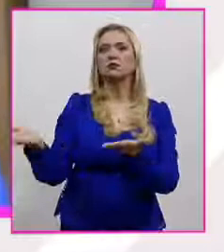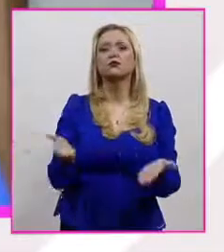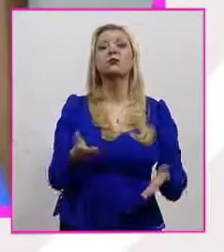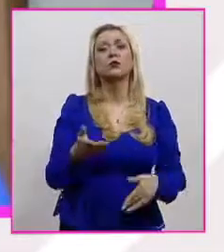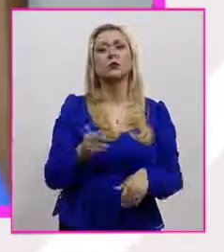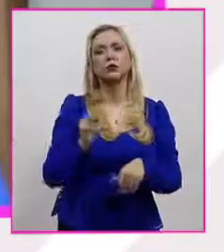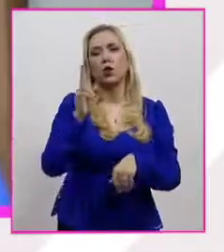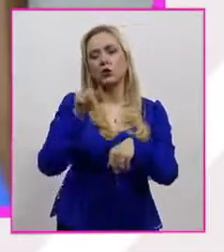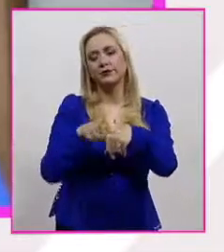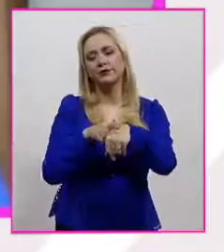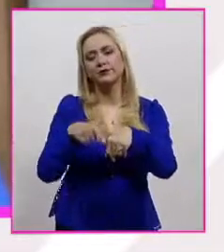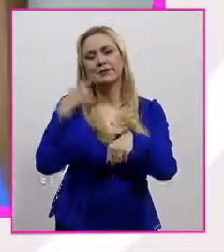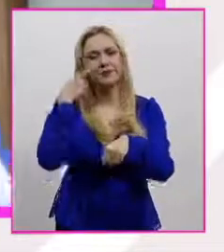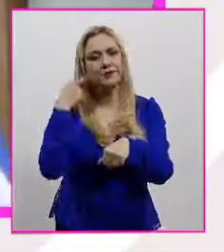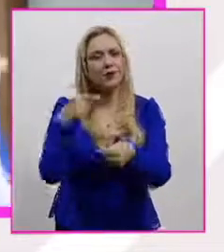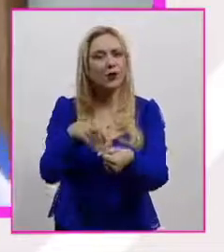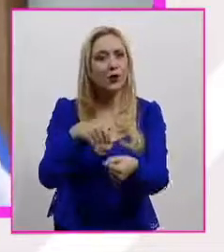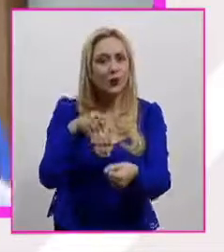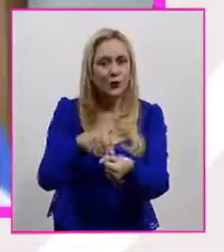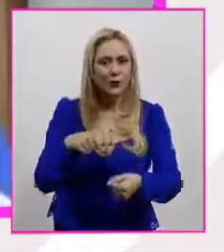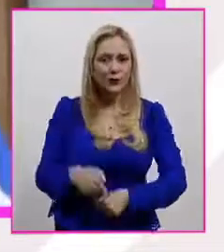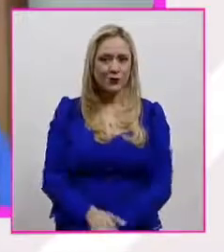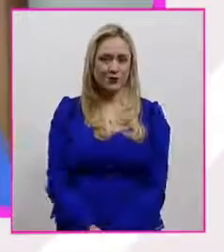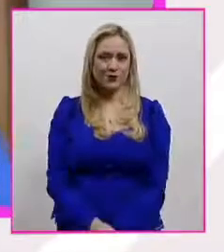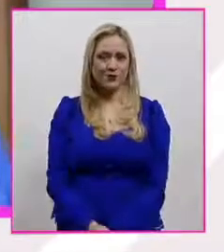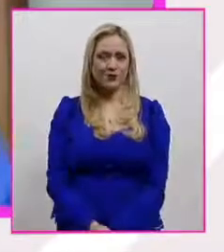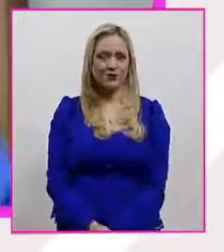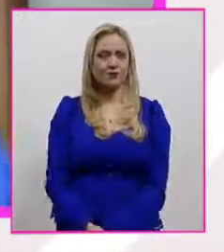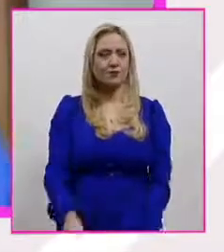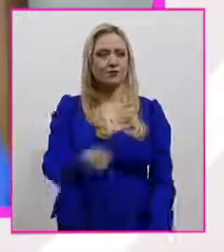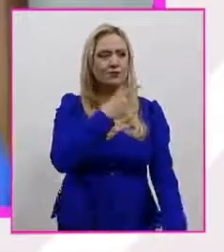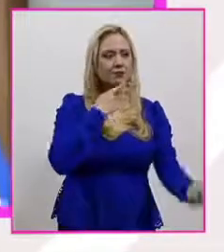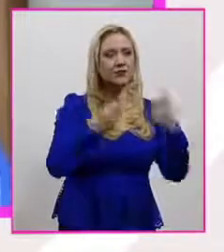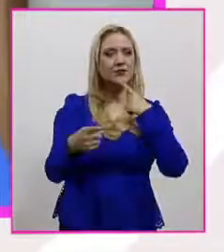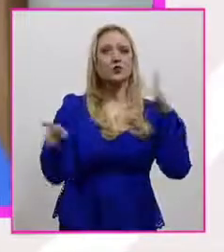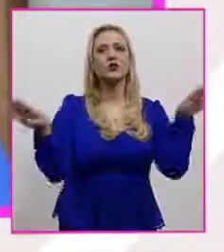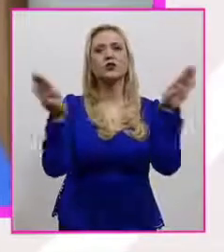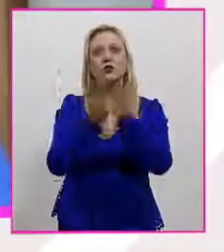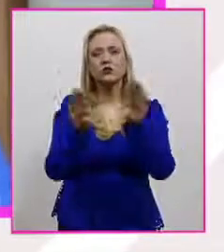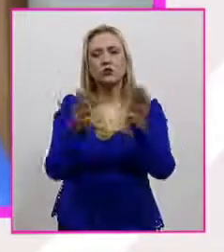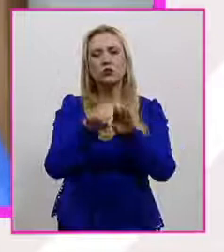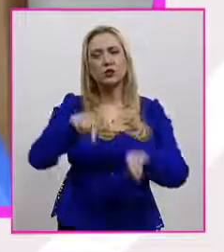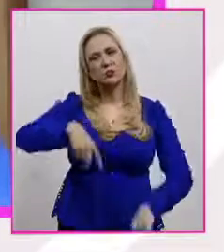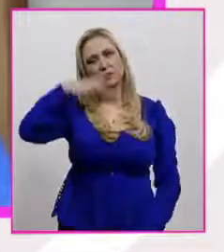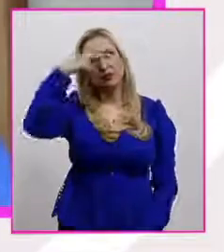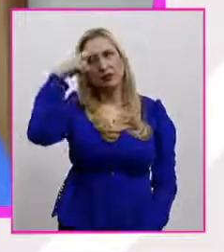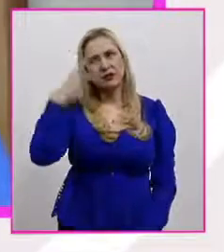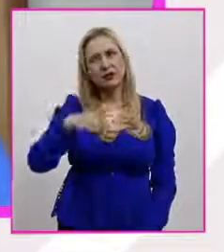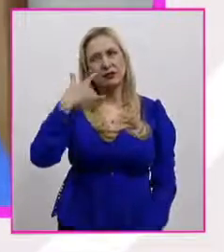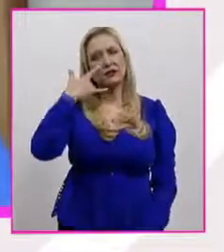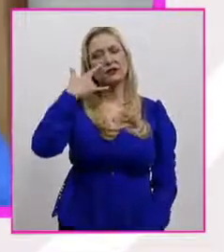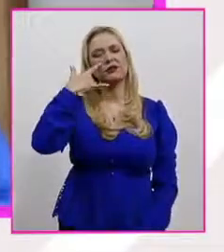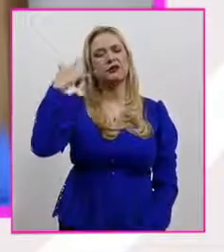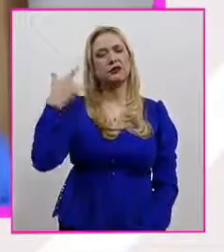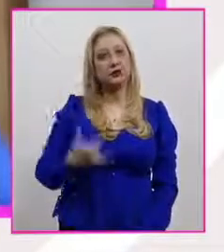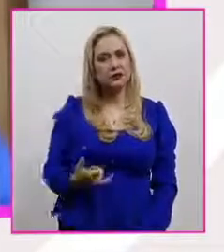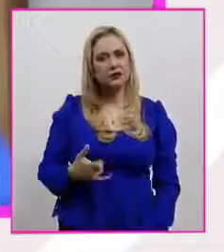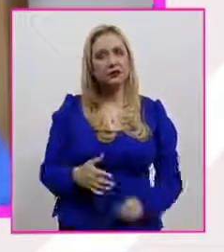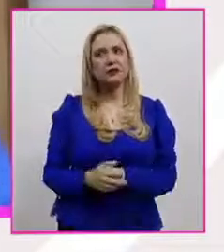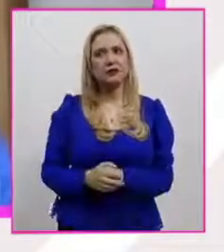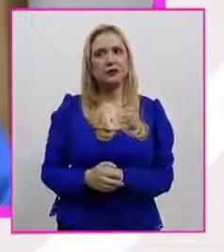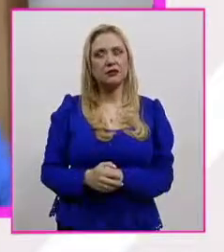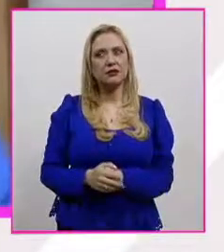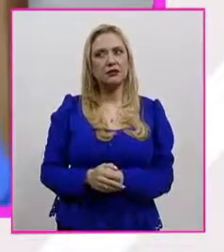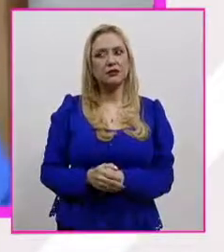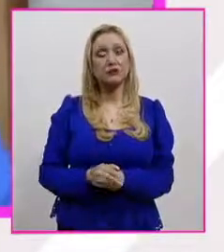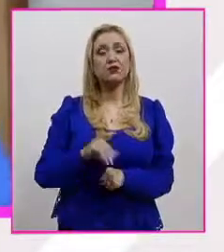términos de la discusión pública, de cómo opera el racismo en México. Digamos que sí es como